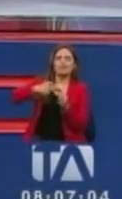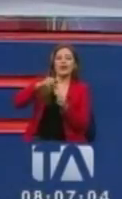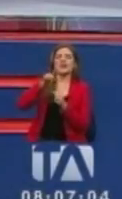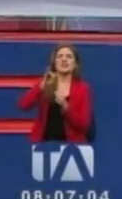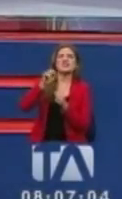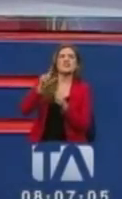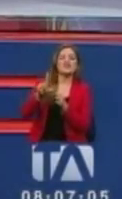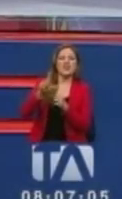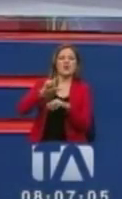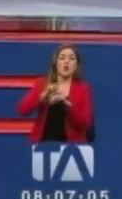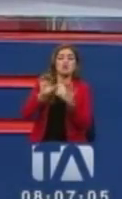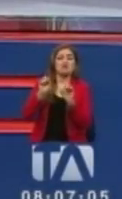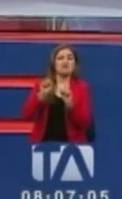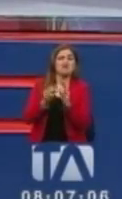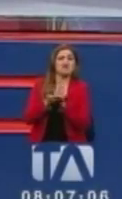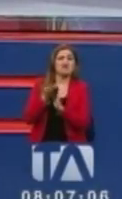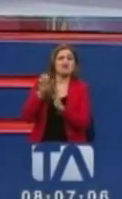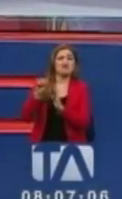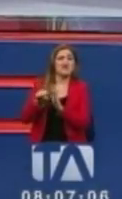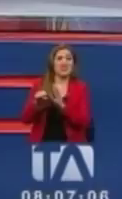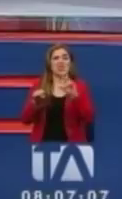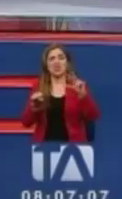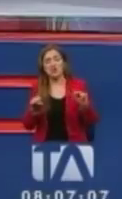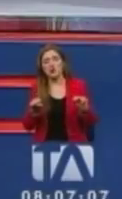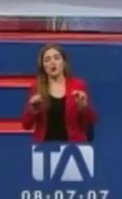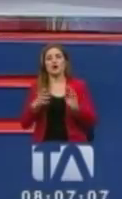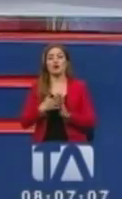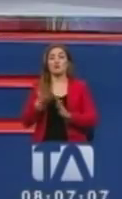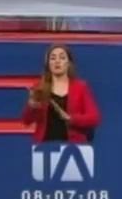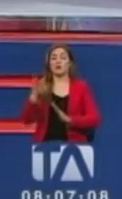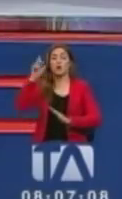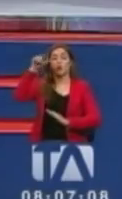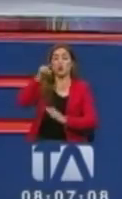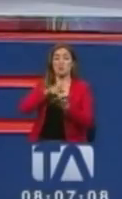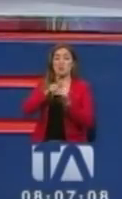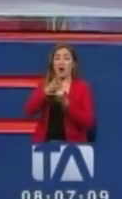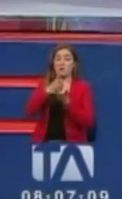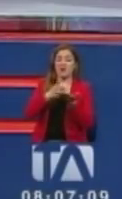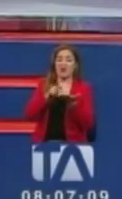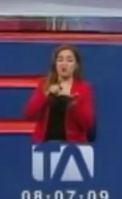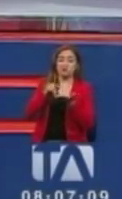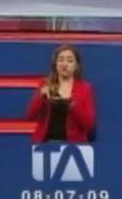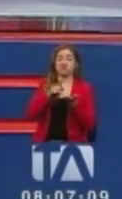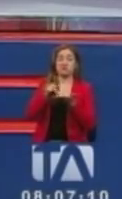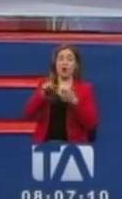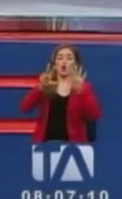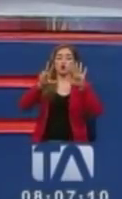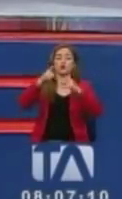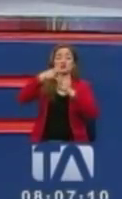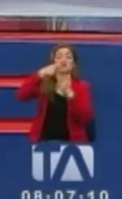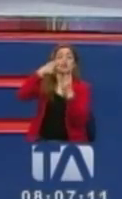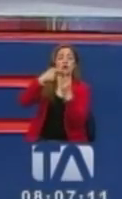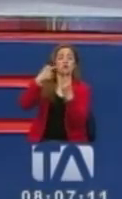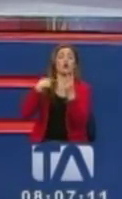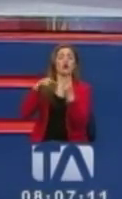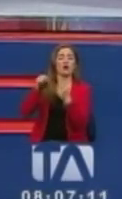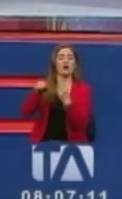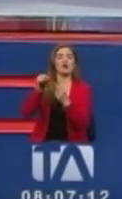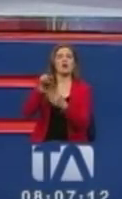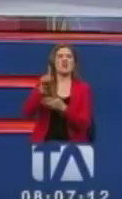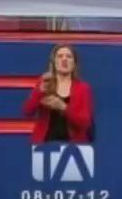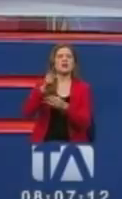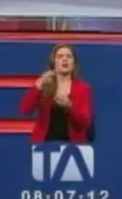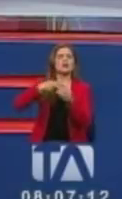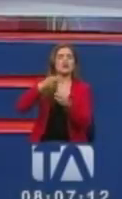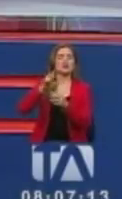gobierno el estado subsidia ocho tipos de diesel de distintas categorías para lo que han destinado unos 900 millones de dólares los sectores